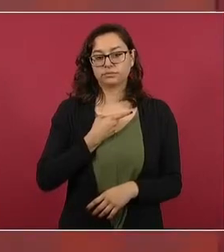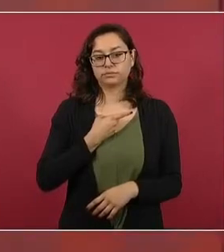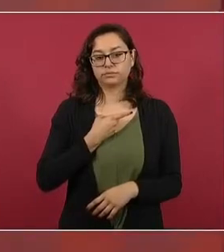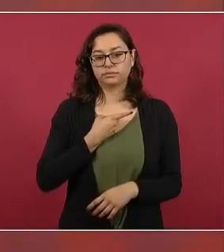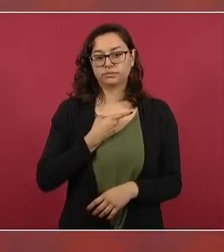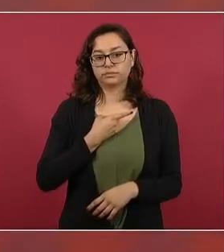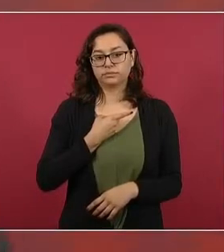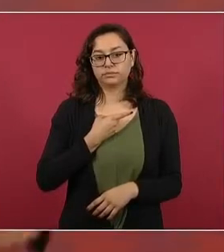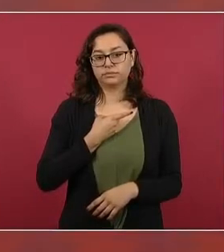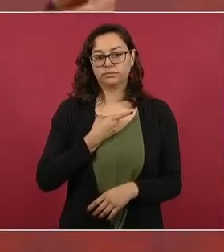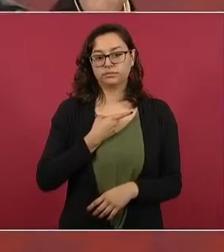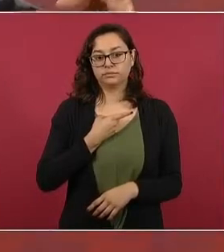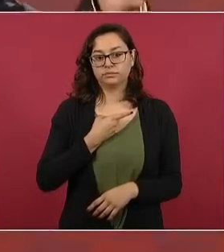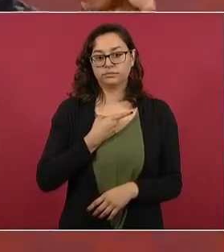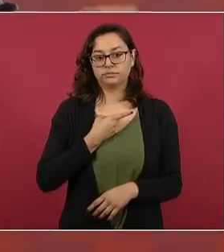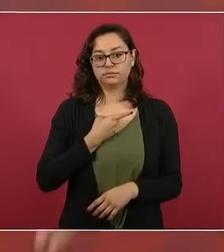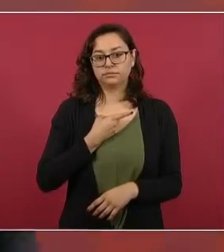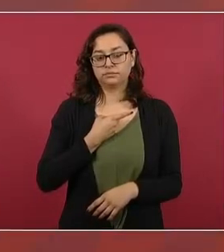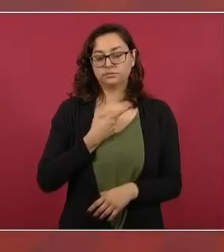necesitaba pulir